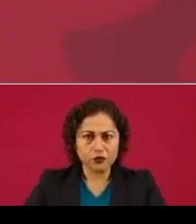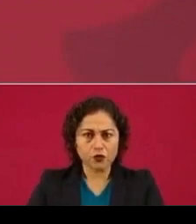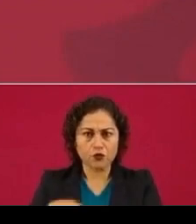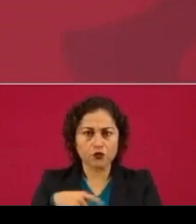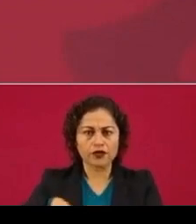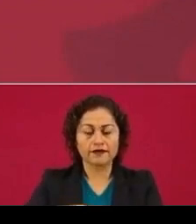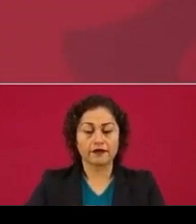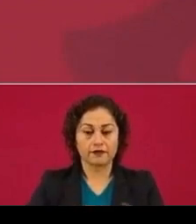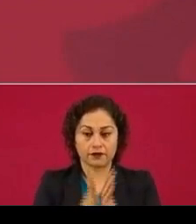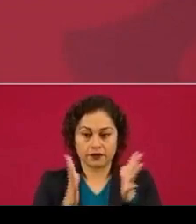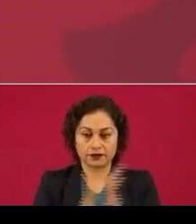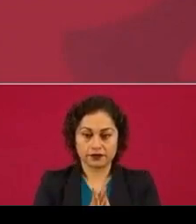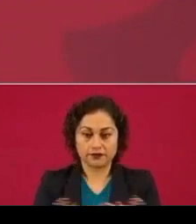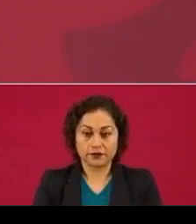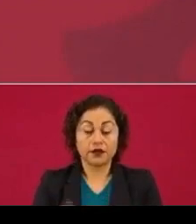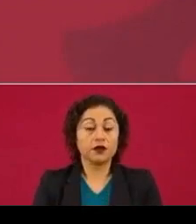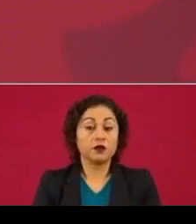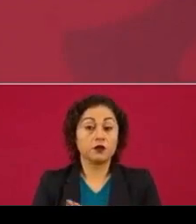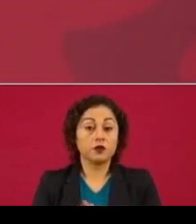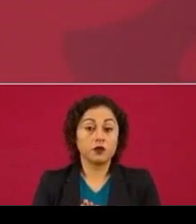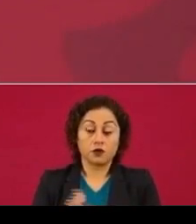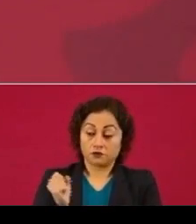se quedan los beneficios